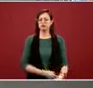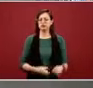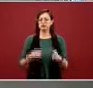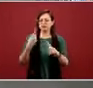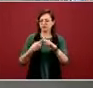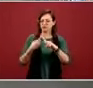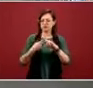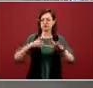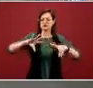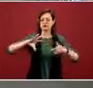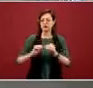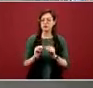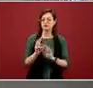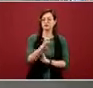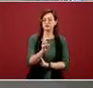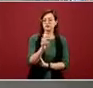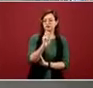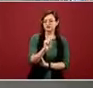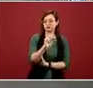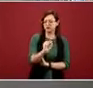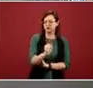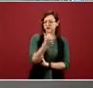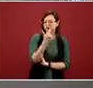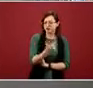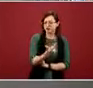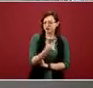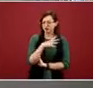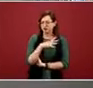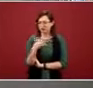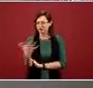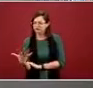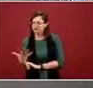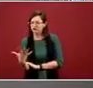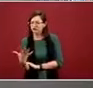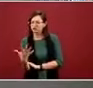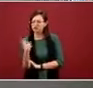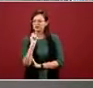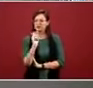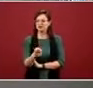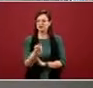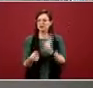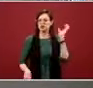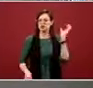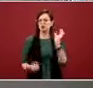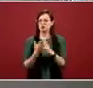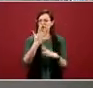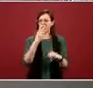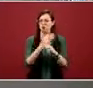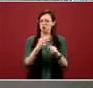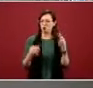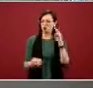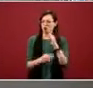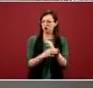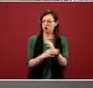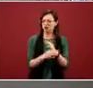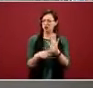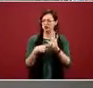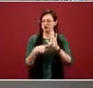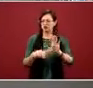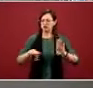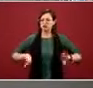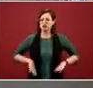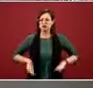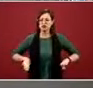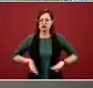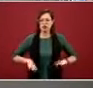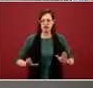de los 367. Lo que había comentado, el nuevo material que nos ofrece sobre las características, sí,